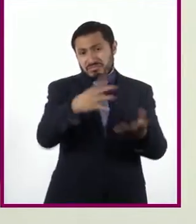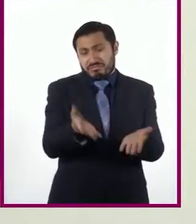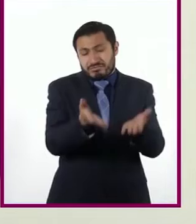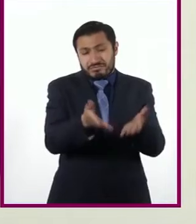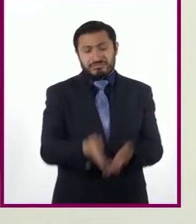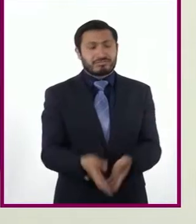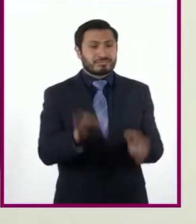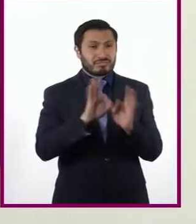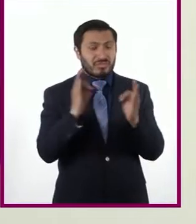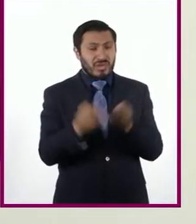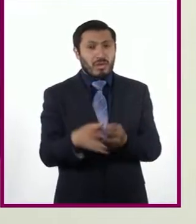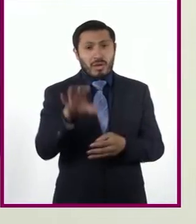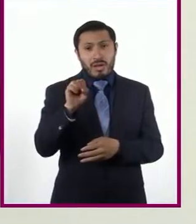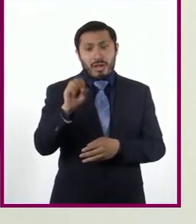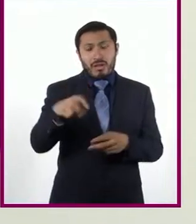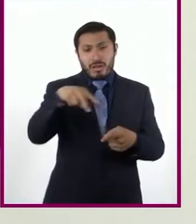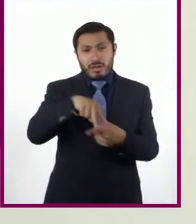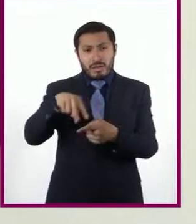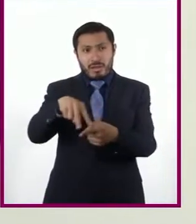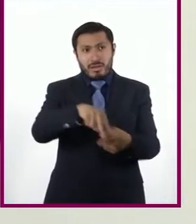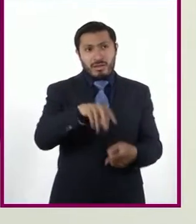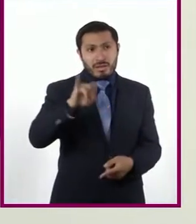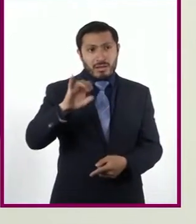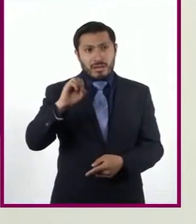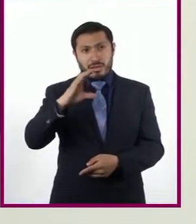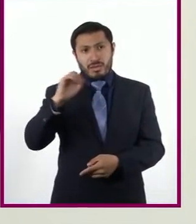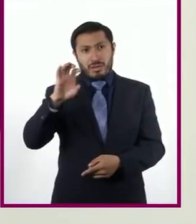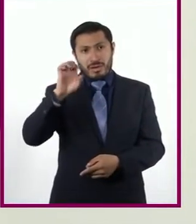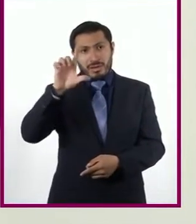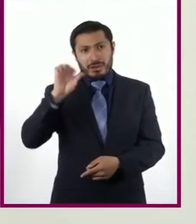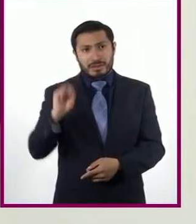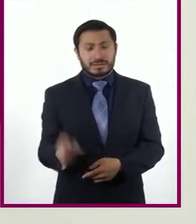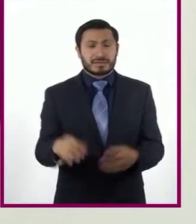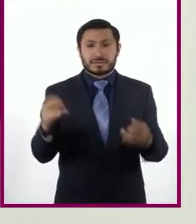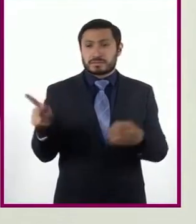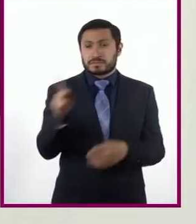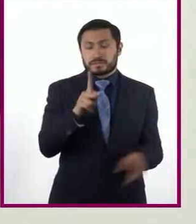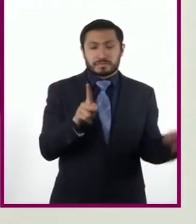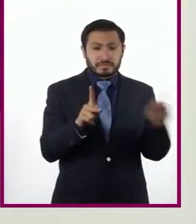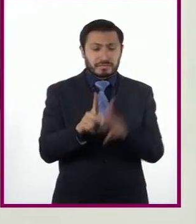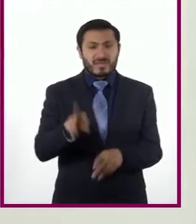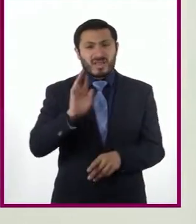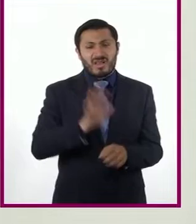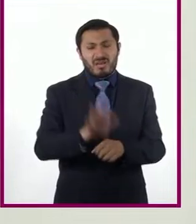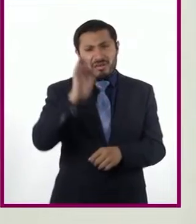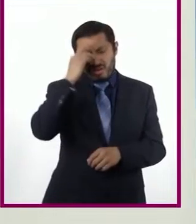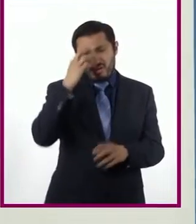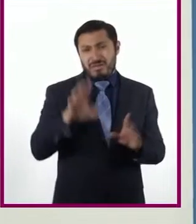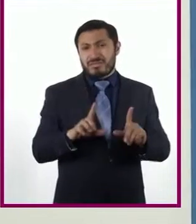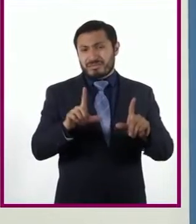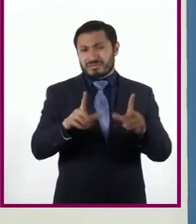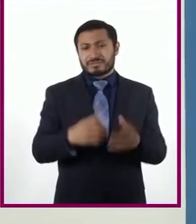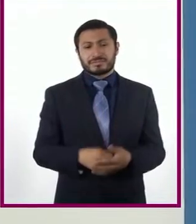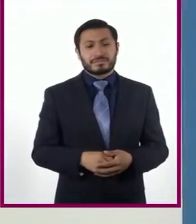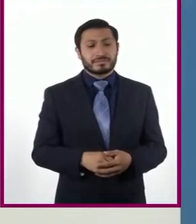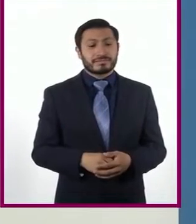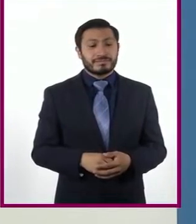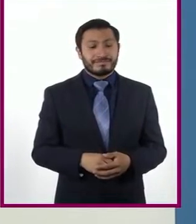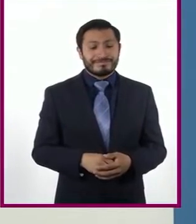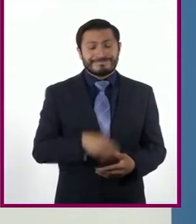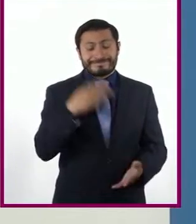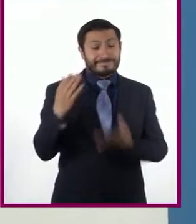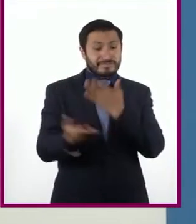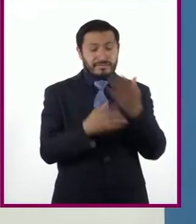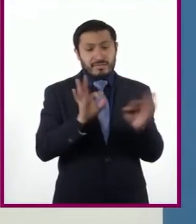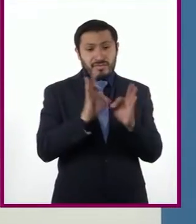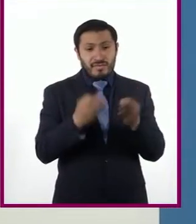que se forma con 60 triángulos isósceles congruentes entre sí. ¿A qué les recuerda esta figura? El estudio formal de